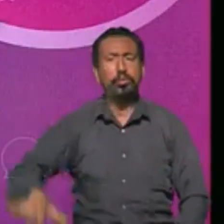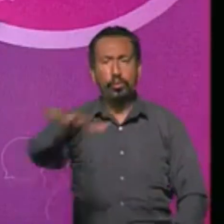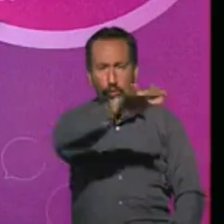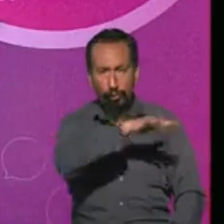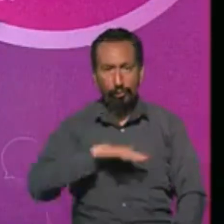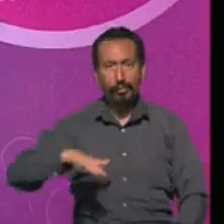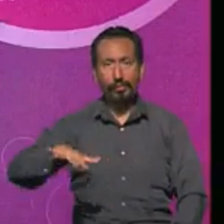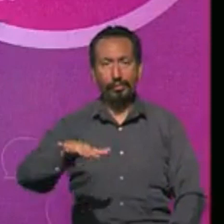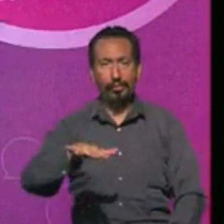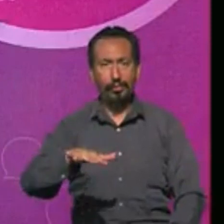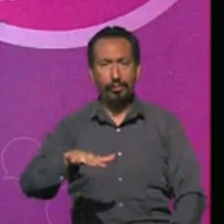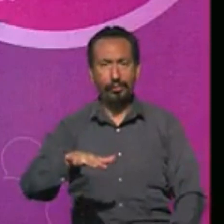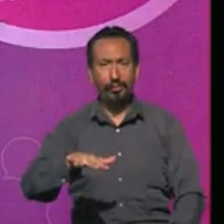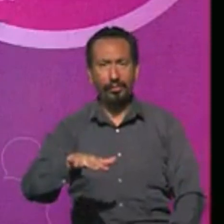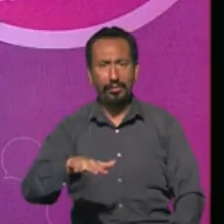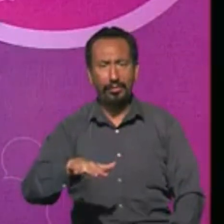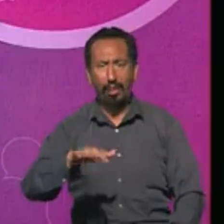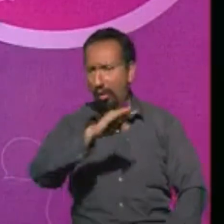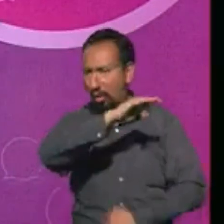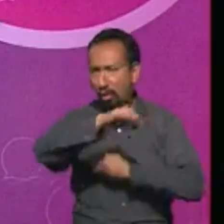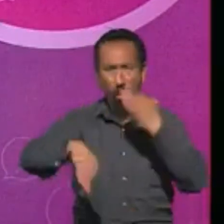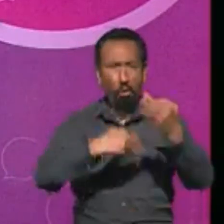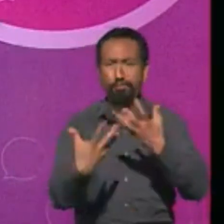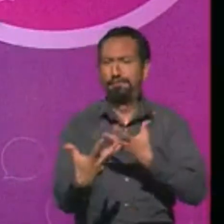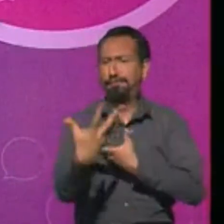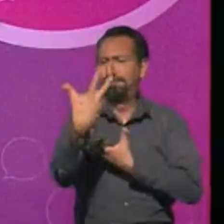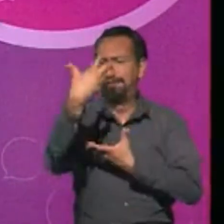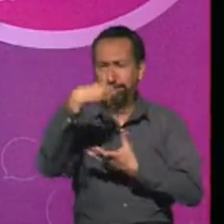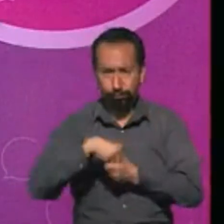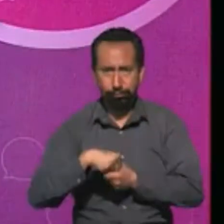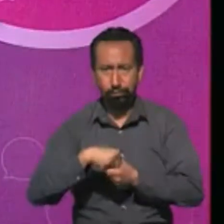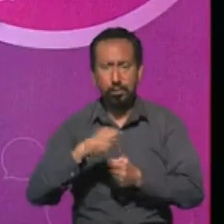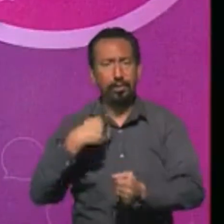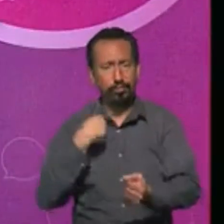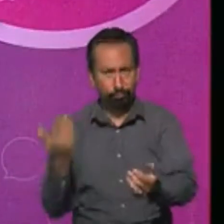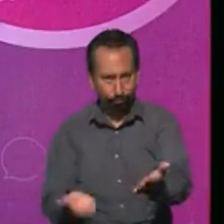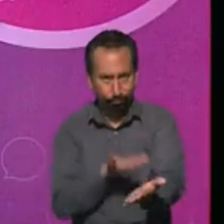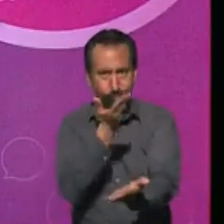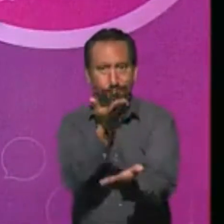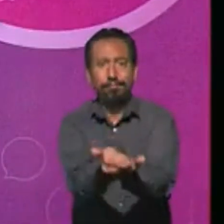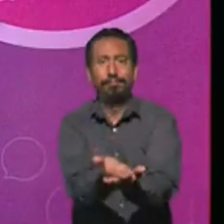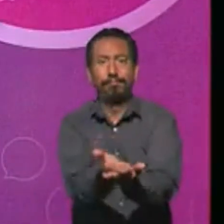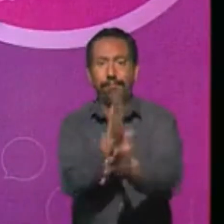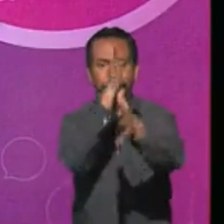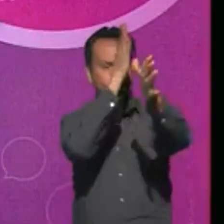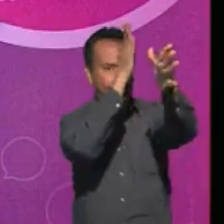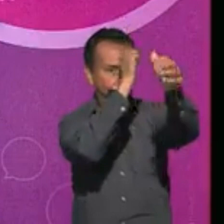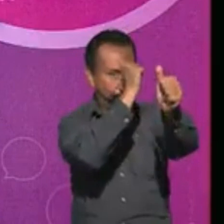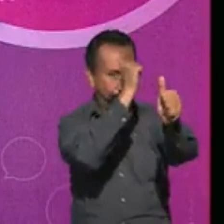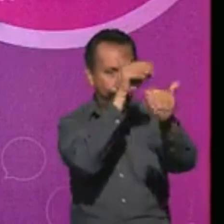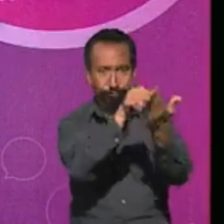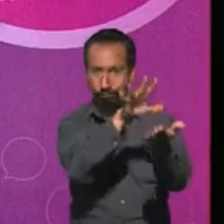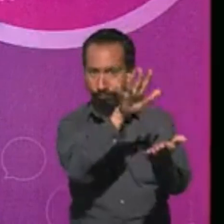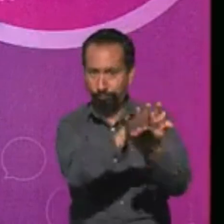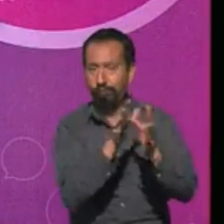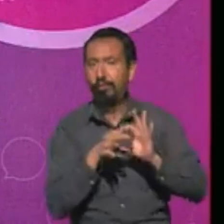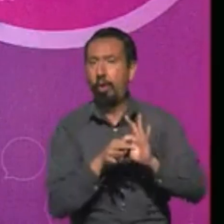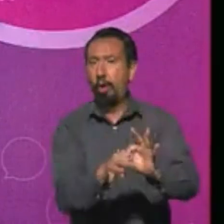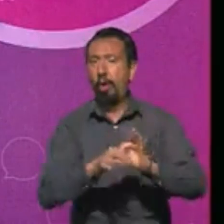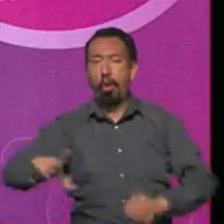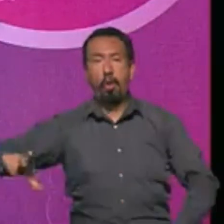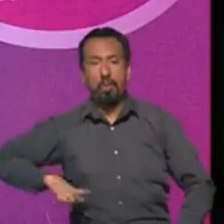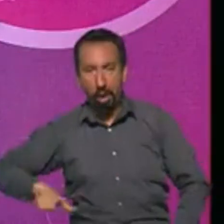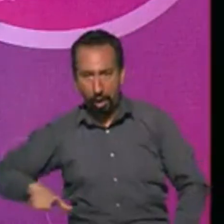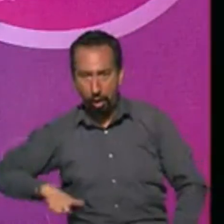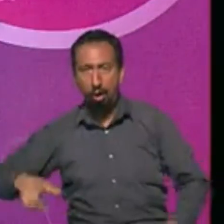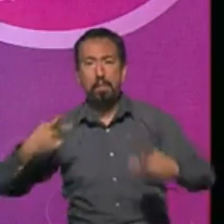donde todas y todos Les propongo un gran acuerdo social donde el gobierno y